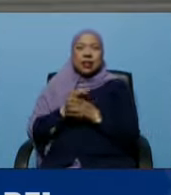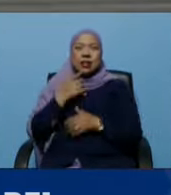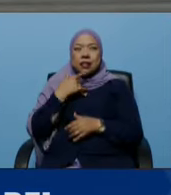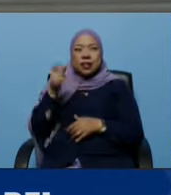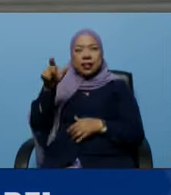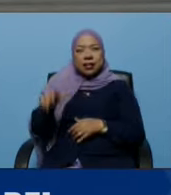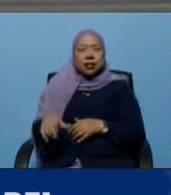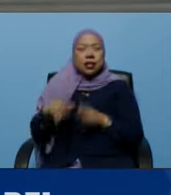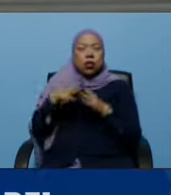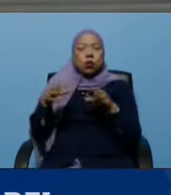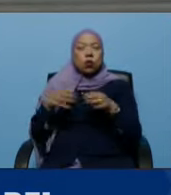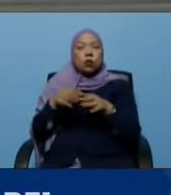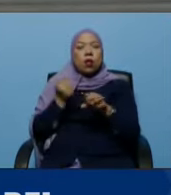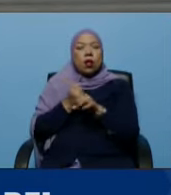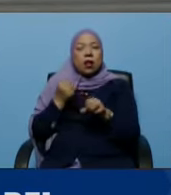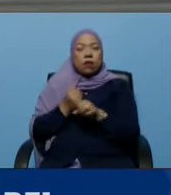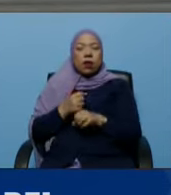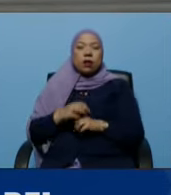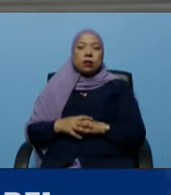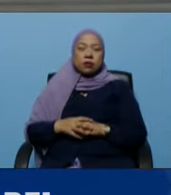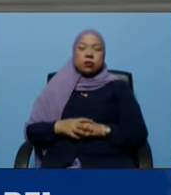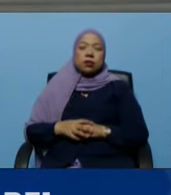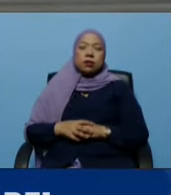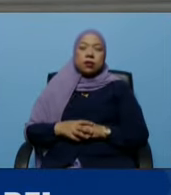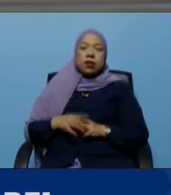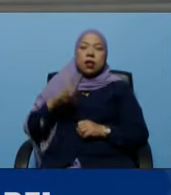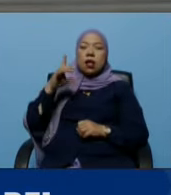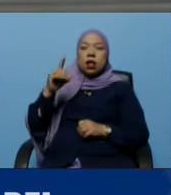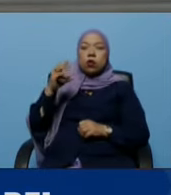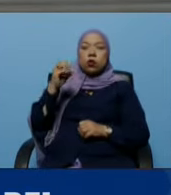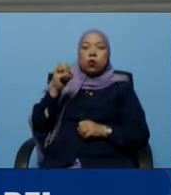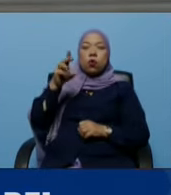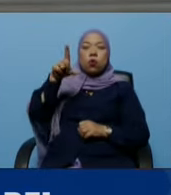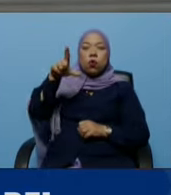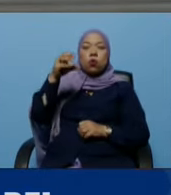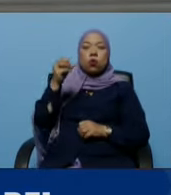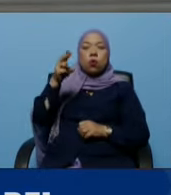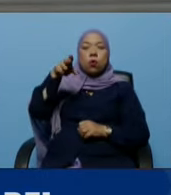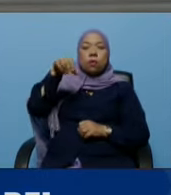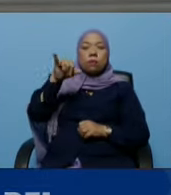Gilberto Pinto y todo su equipo de trabajo de la Dolomita de Casanay. Adelante.